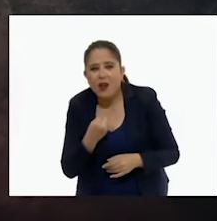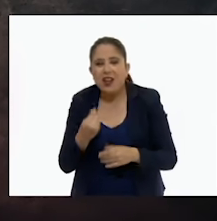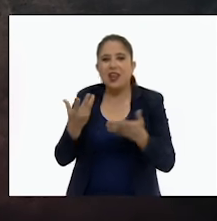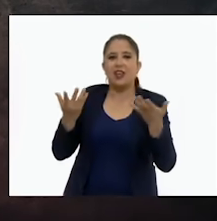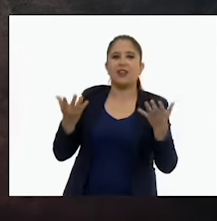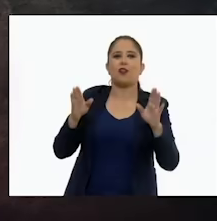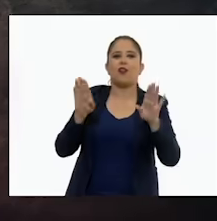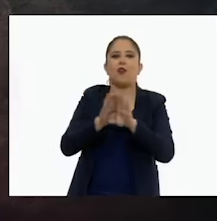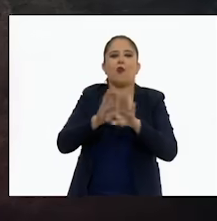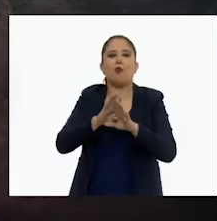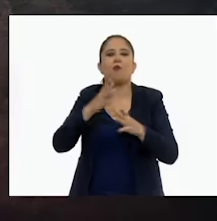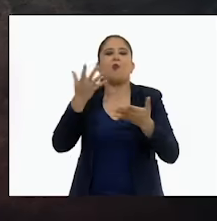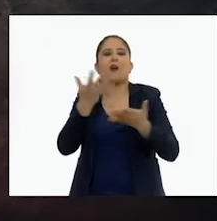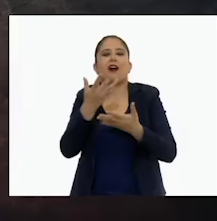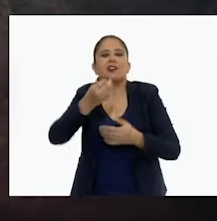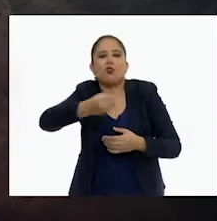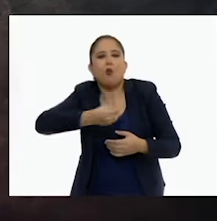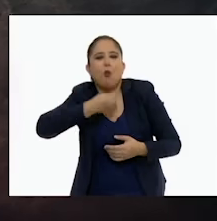Gracias.